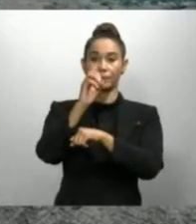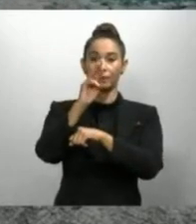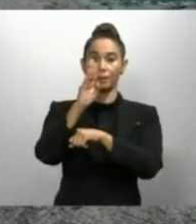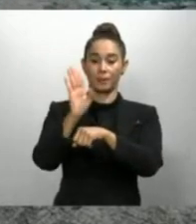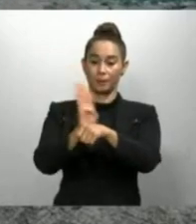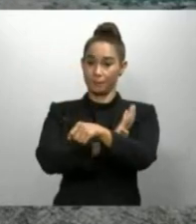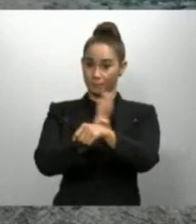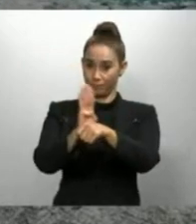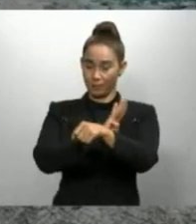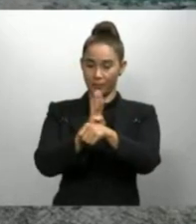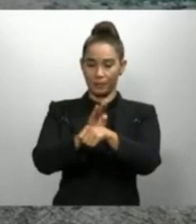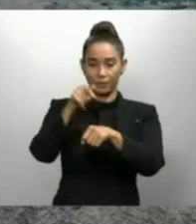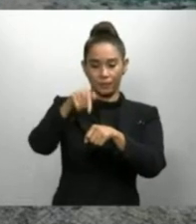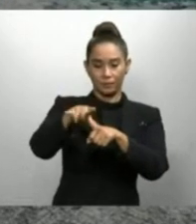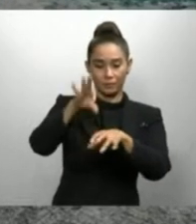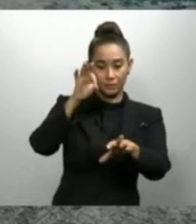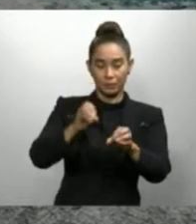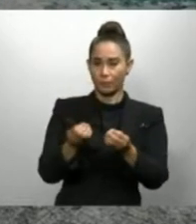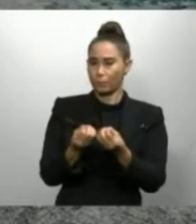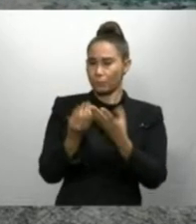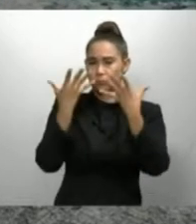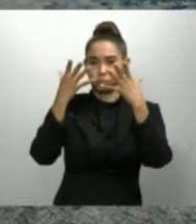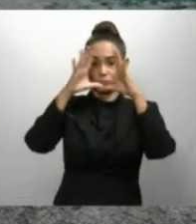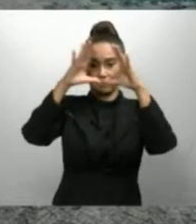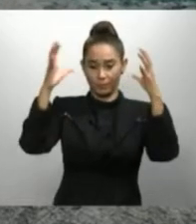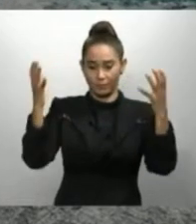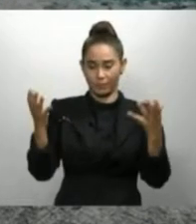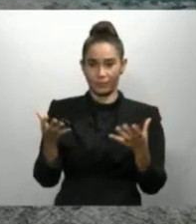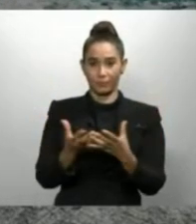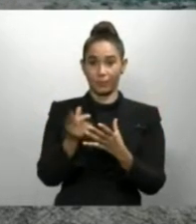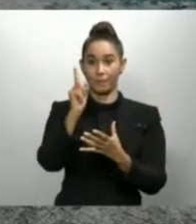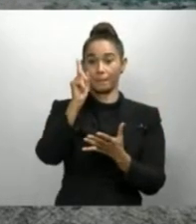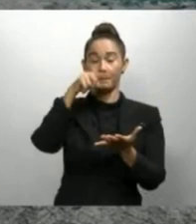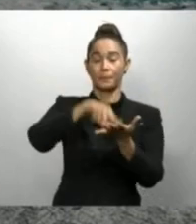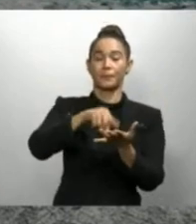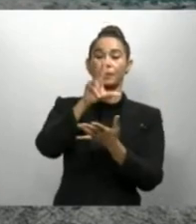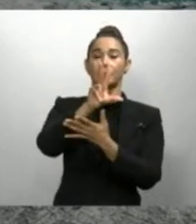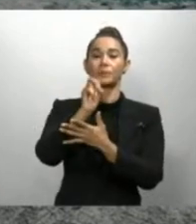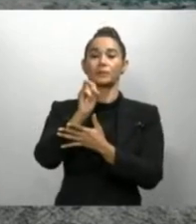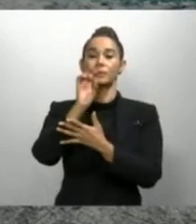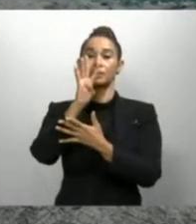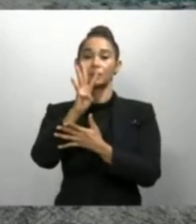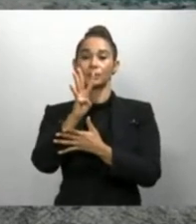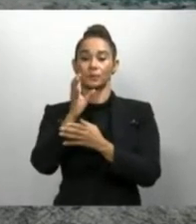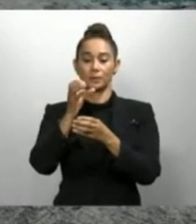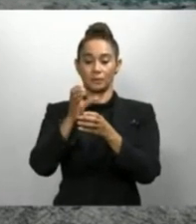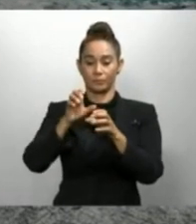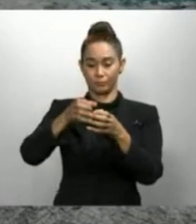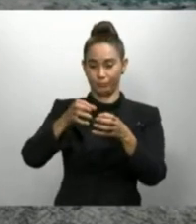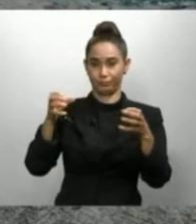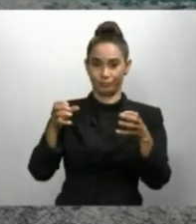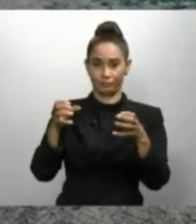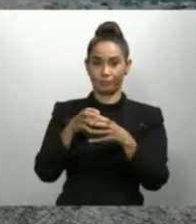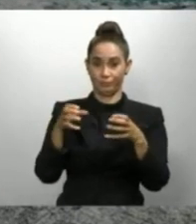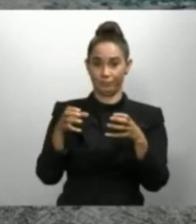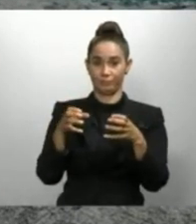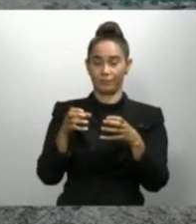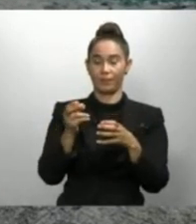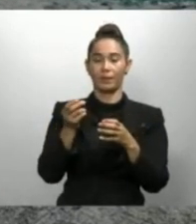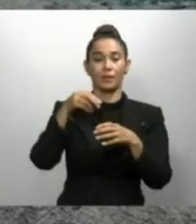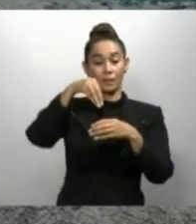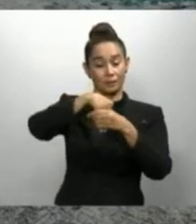Barahona, se decomisó el mayor volumen de todos, totalizando 1.303 galones, esto para un equivalente de